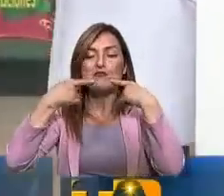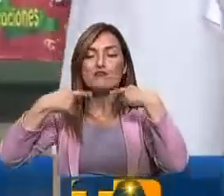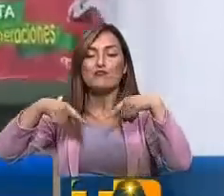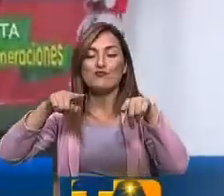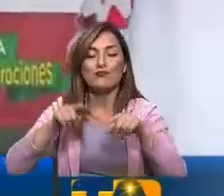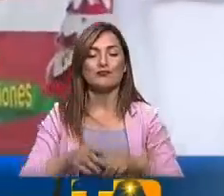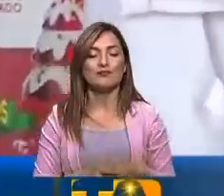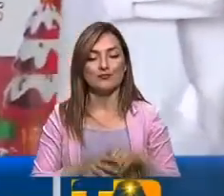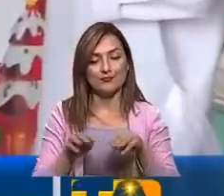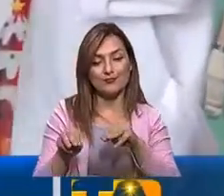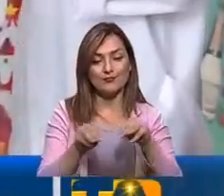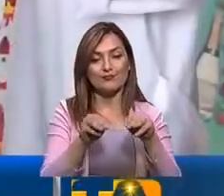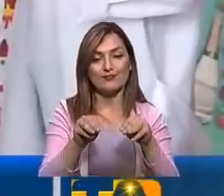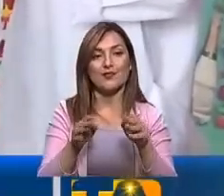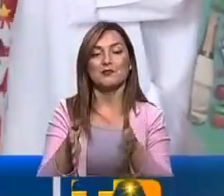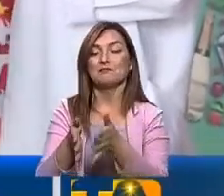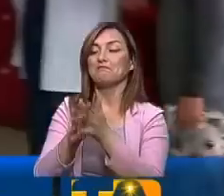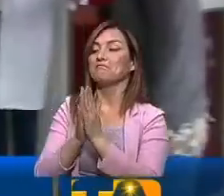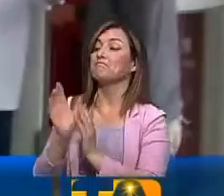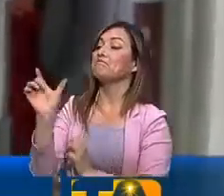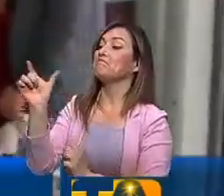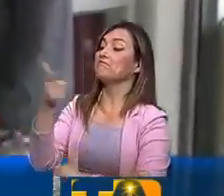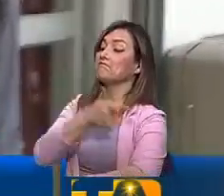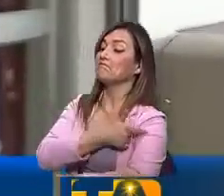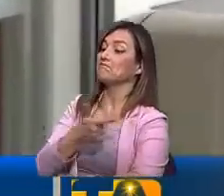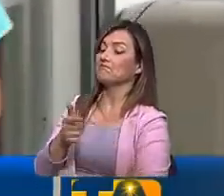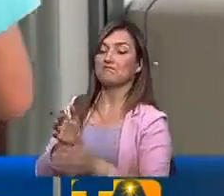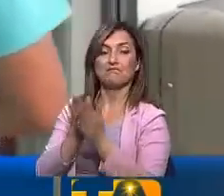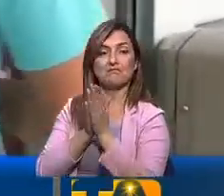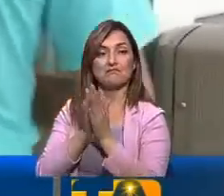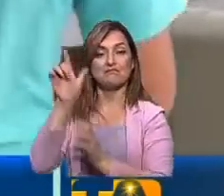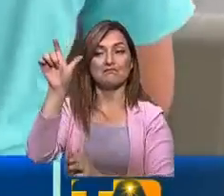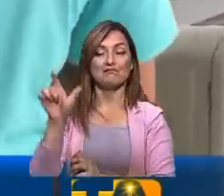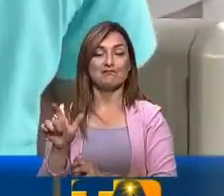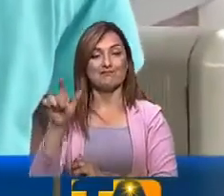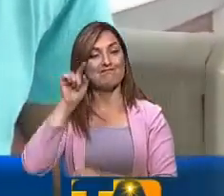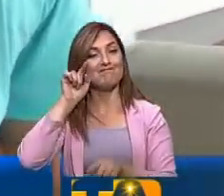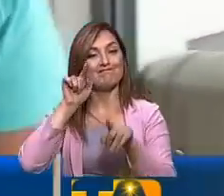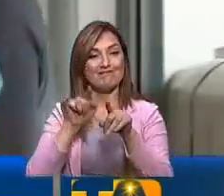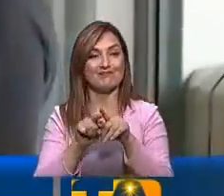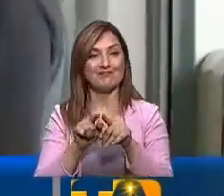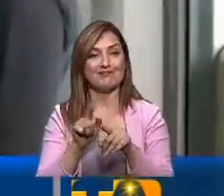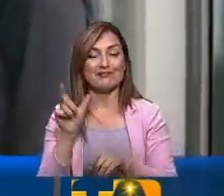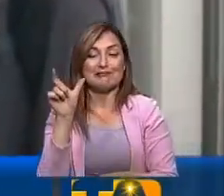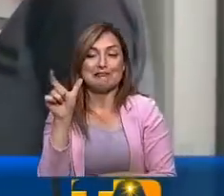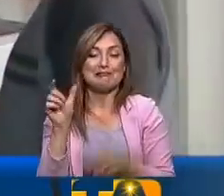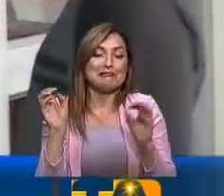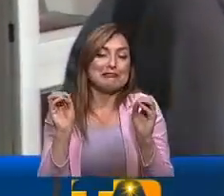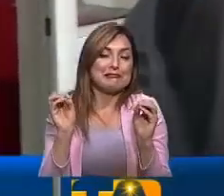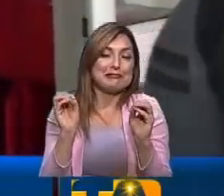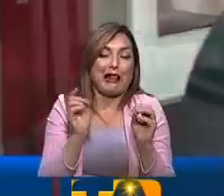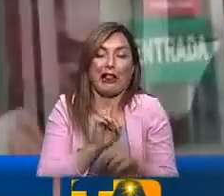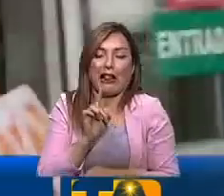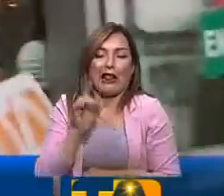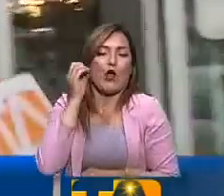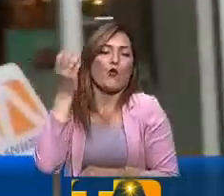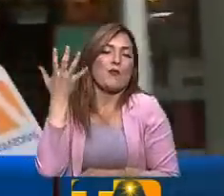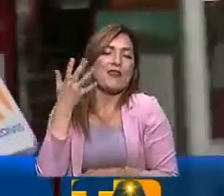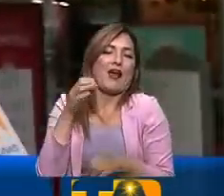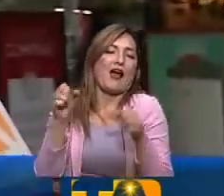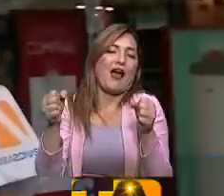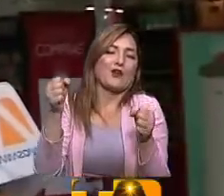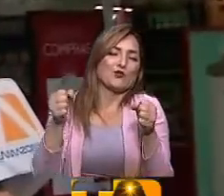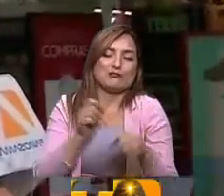los supermercados se suman a la disposición alejandro está de acuerdo aunque debe volver a su vehículo a buscar su carnet de vacunación en el